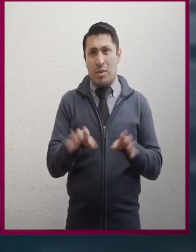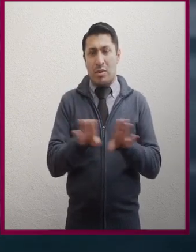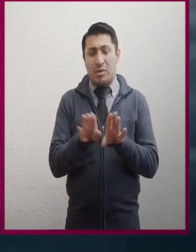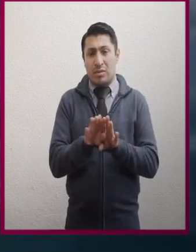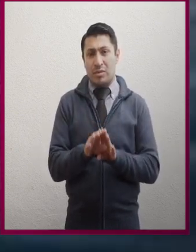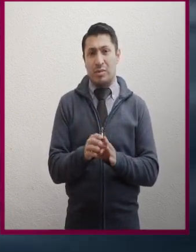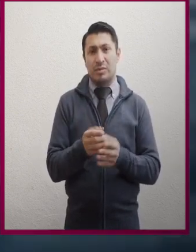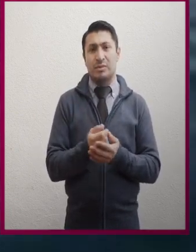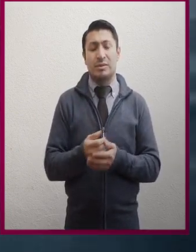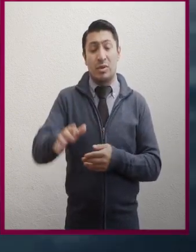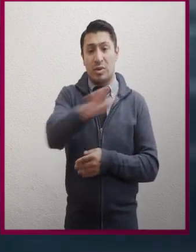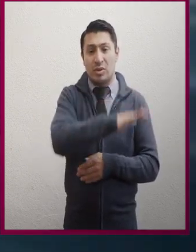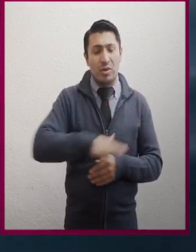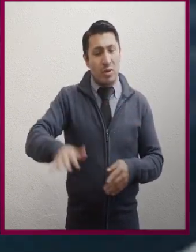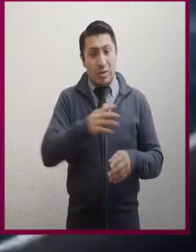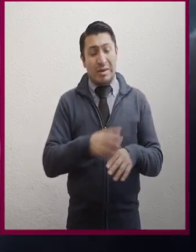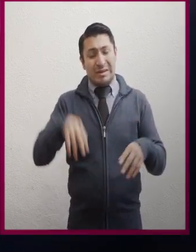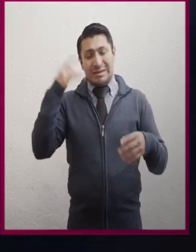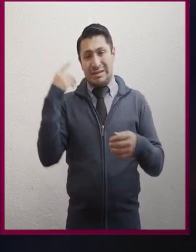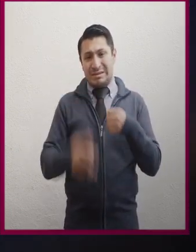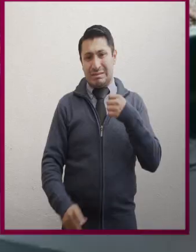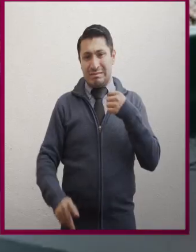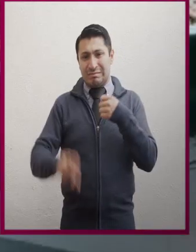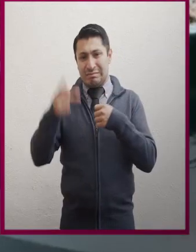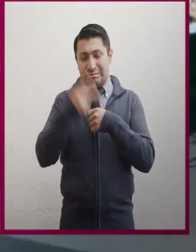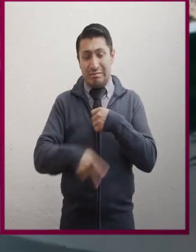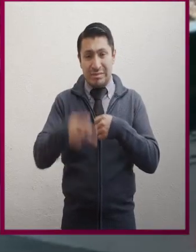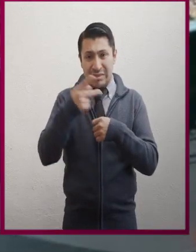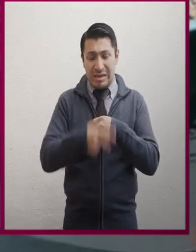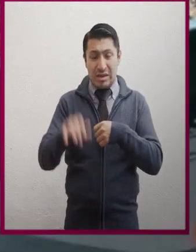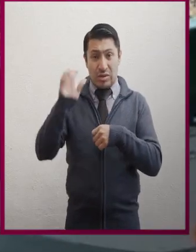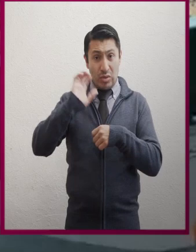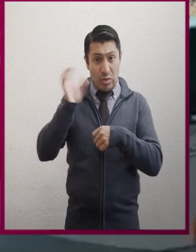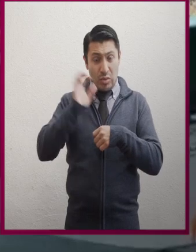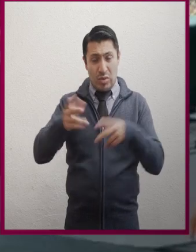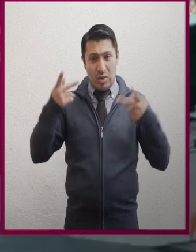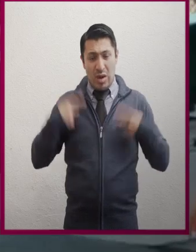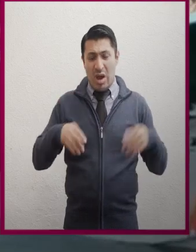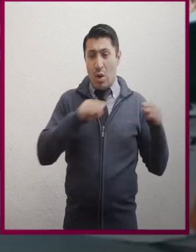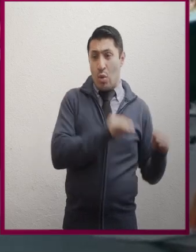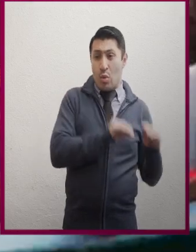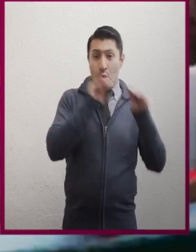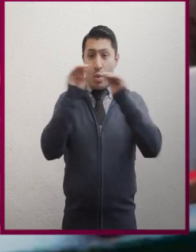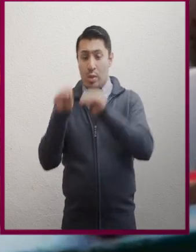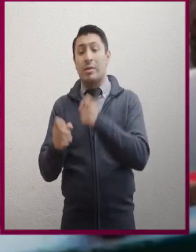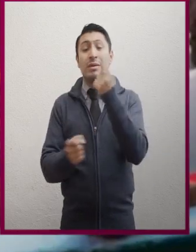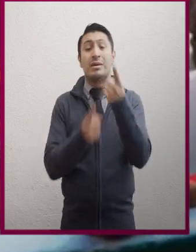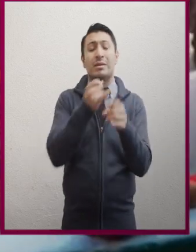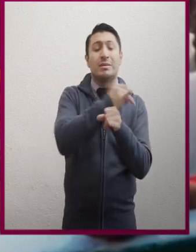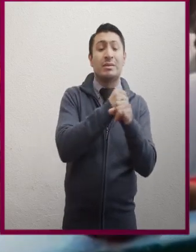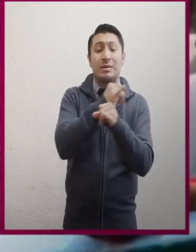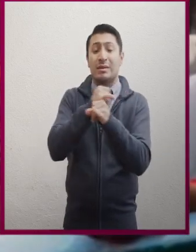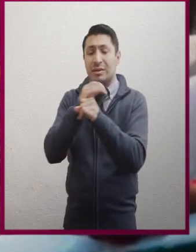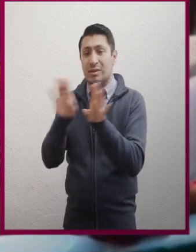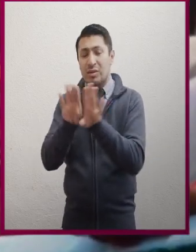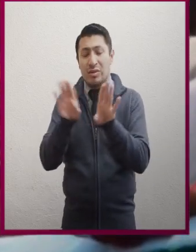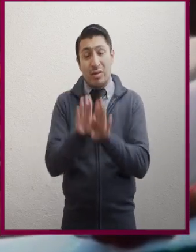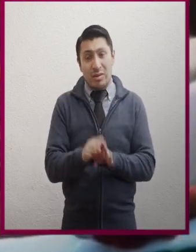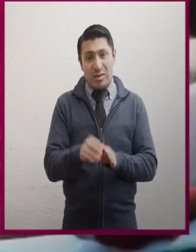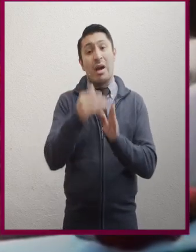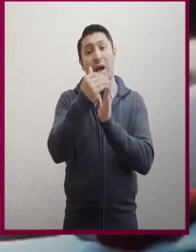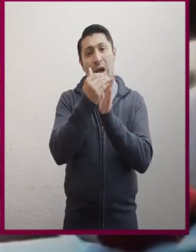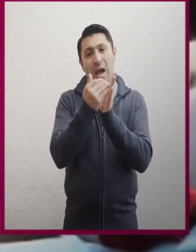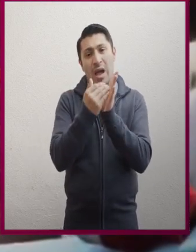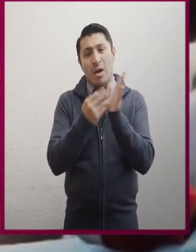hora de transportar a mucha gente. Algunas investigaciones señalan que su uso ha disminuido. Sin embargo, sigue siendo igual